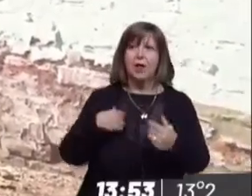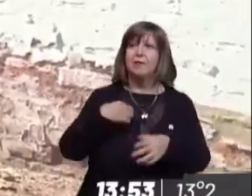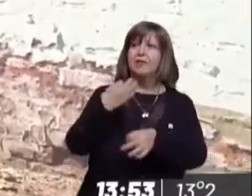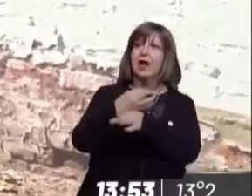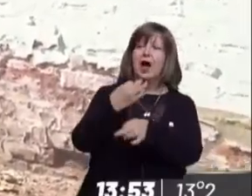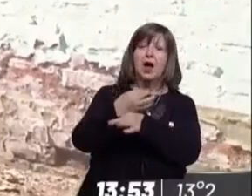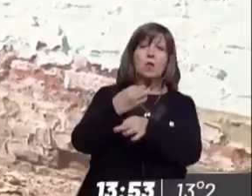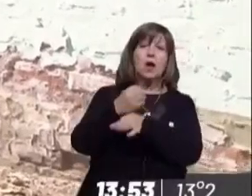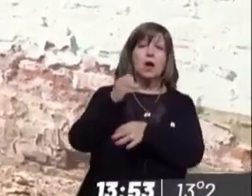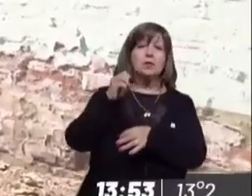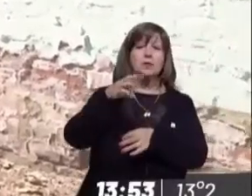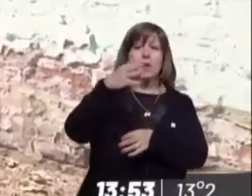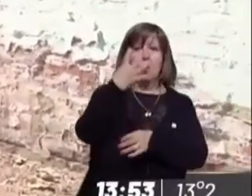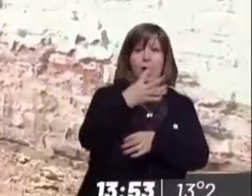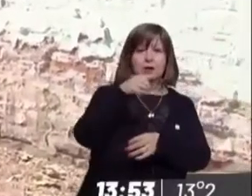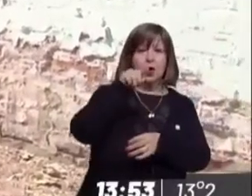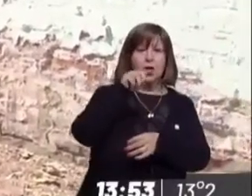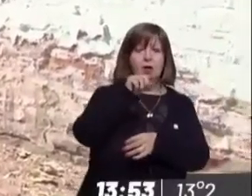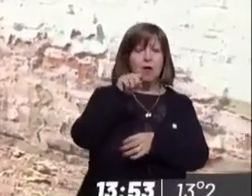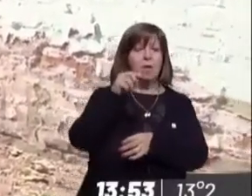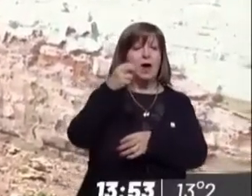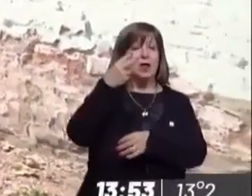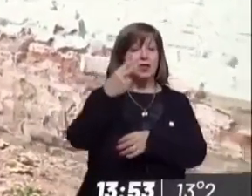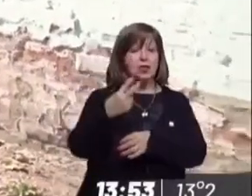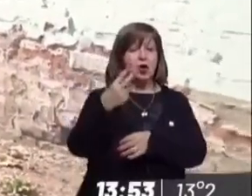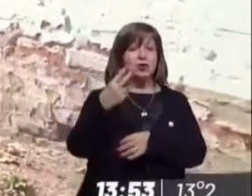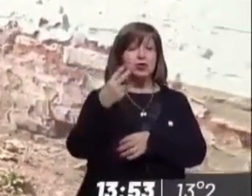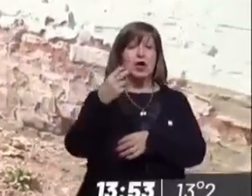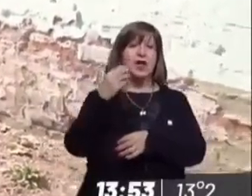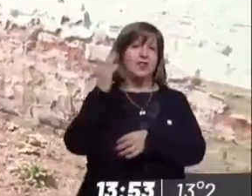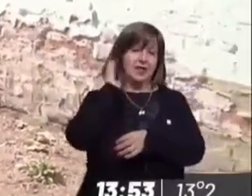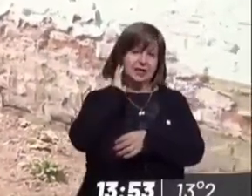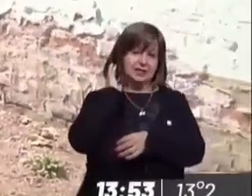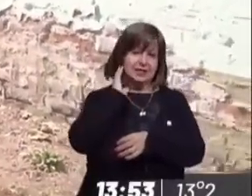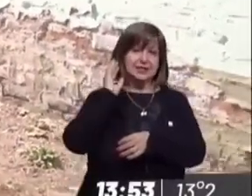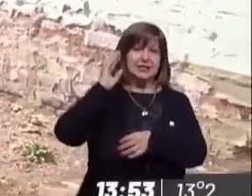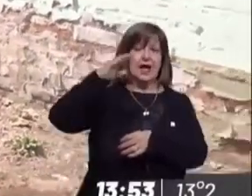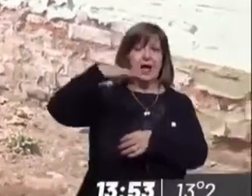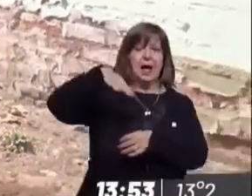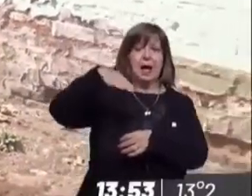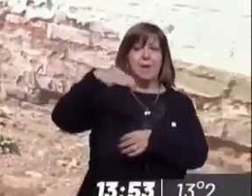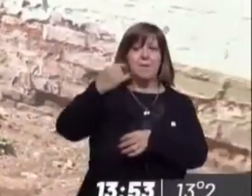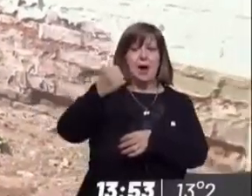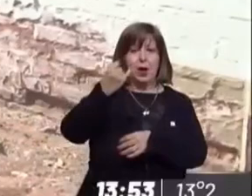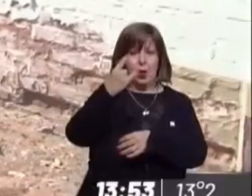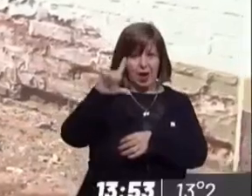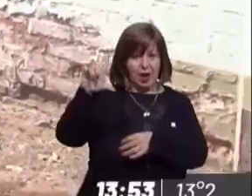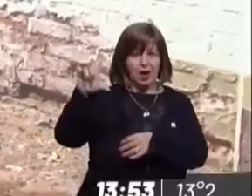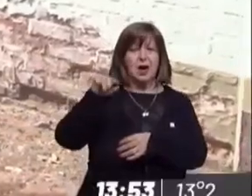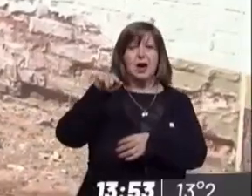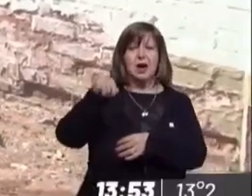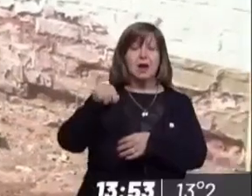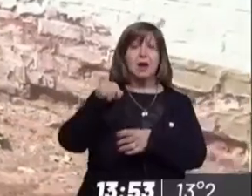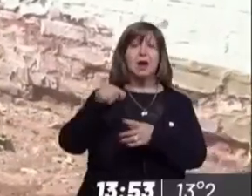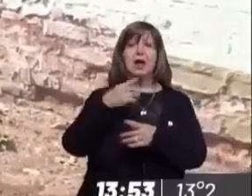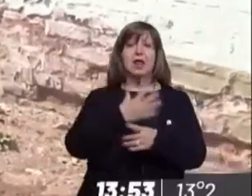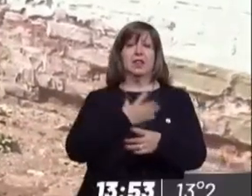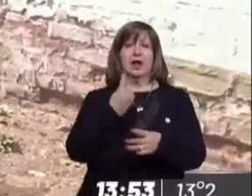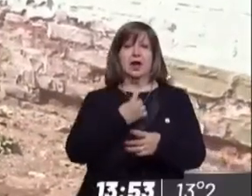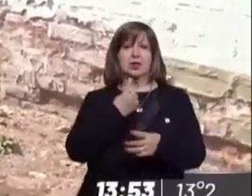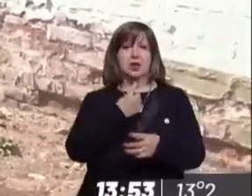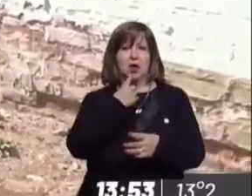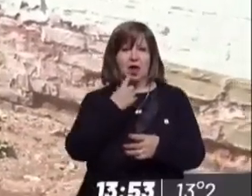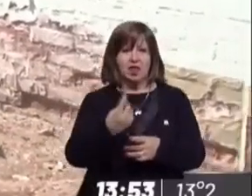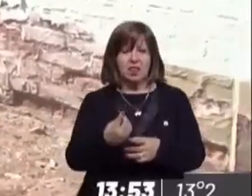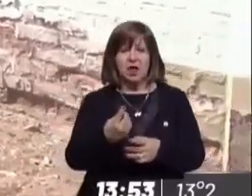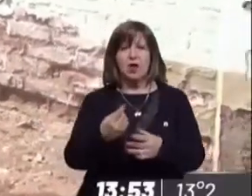que se llama, es la 4216 Manuel Nolo Tejón y Magda de Merolis. Y lo que dice la directora concretamente